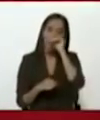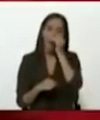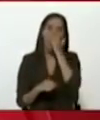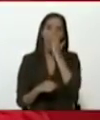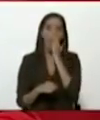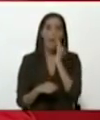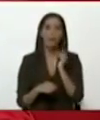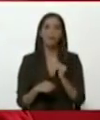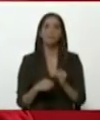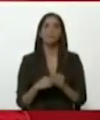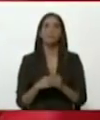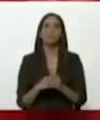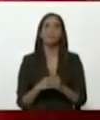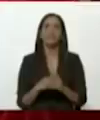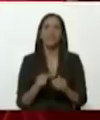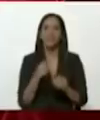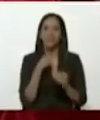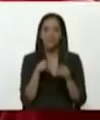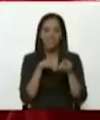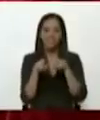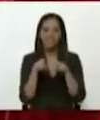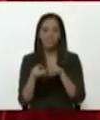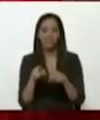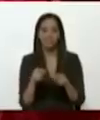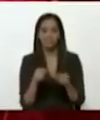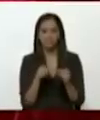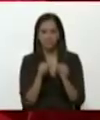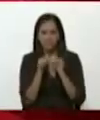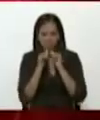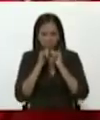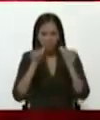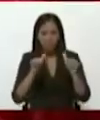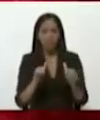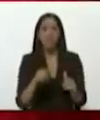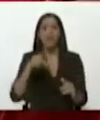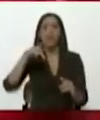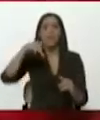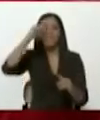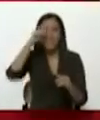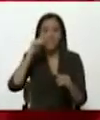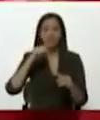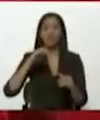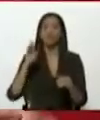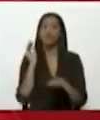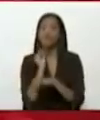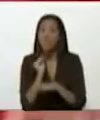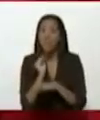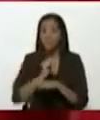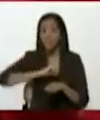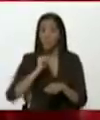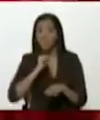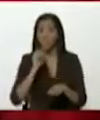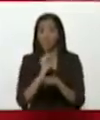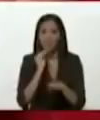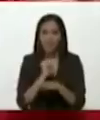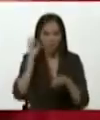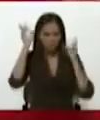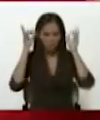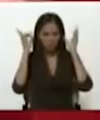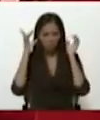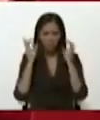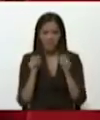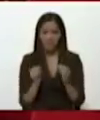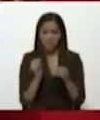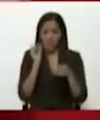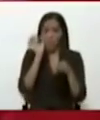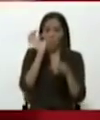le corría una bola a Pedro. Pedro Carvajalino es de la DC. Mosca con Pedro, que Pedro es de la DC. Se te creaban ya una matriz dentro de los